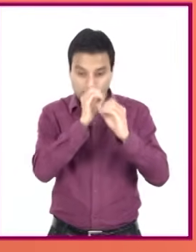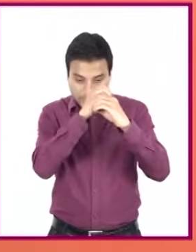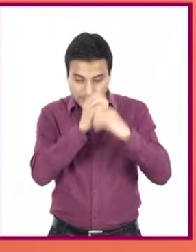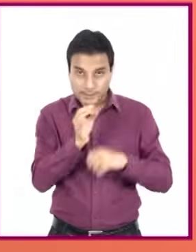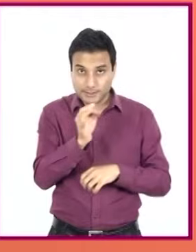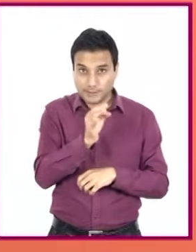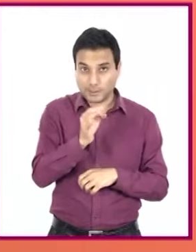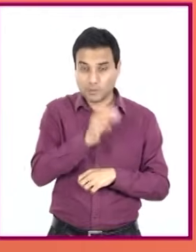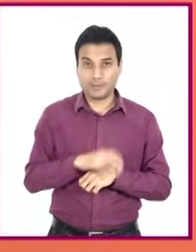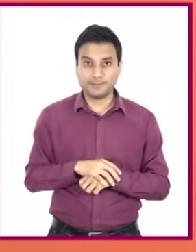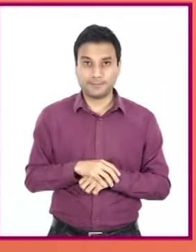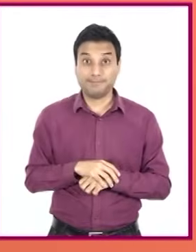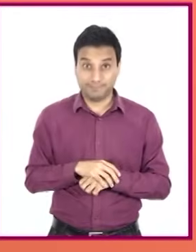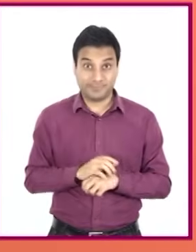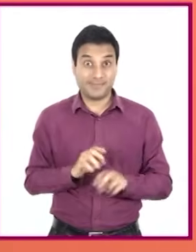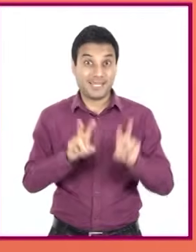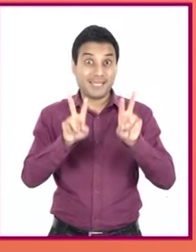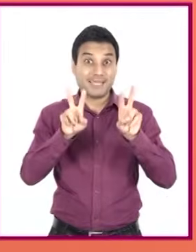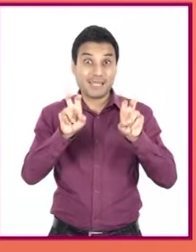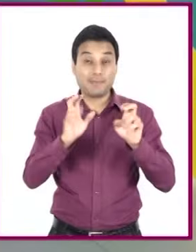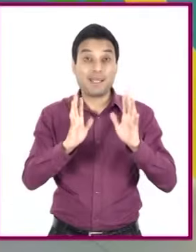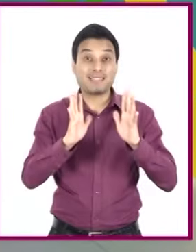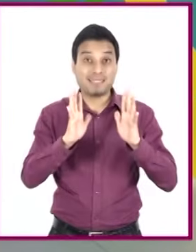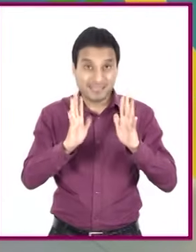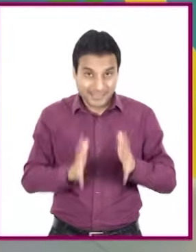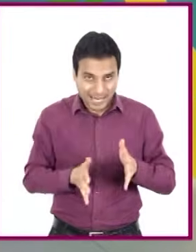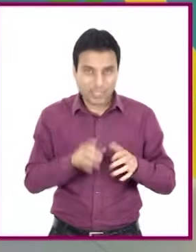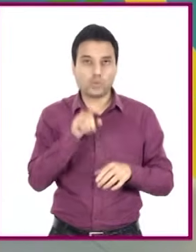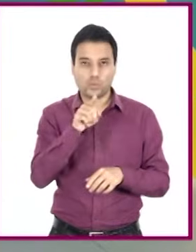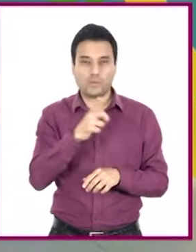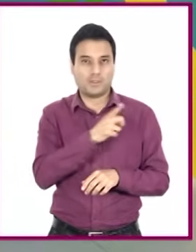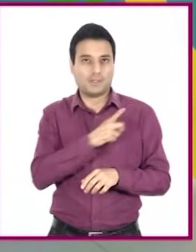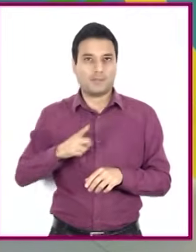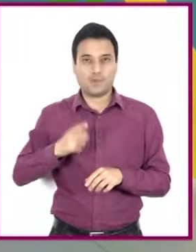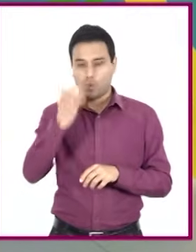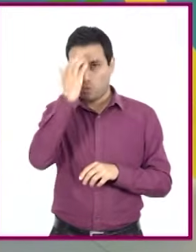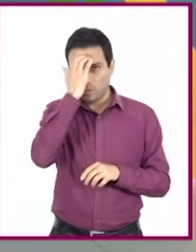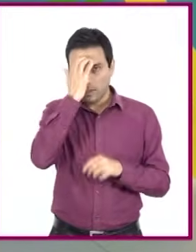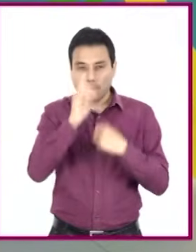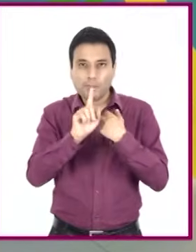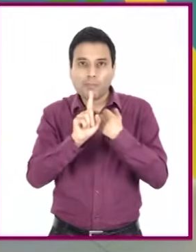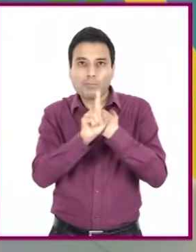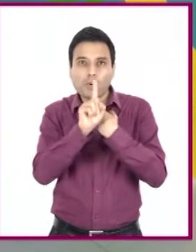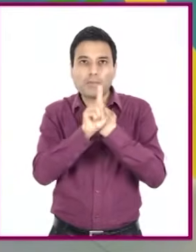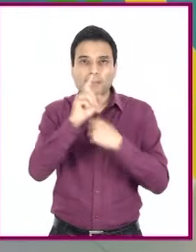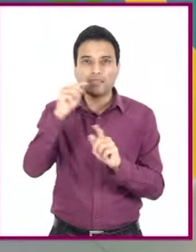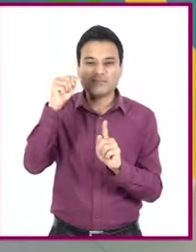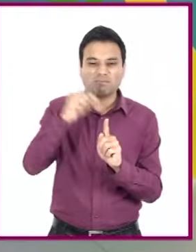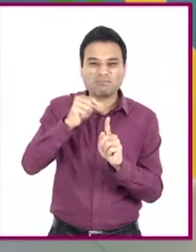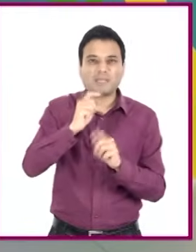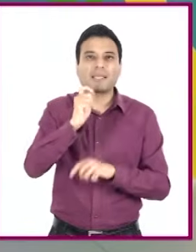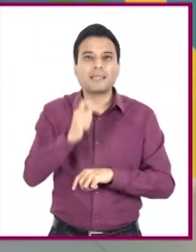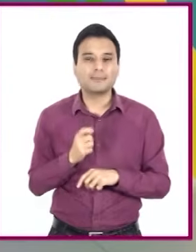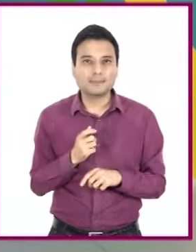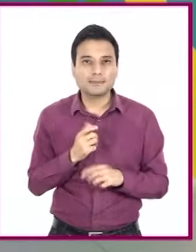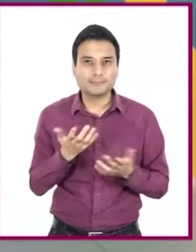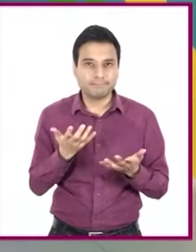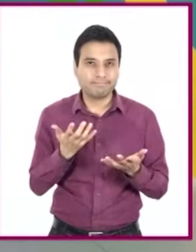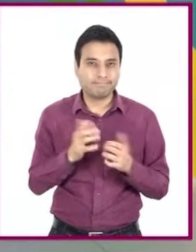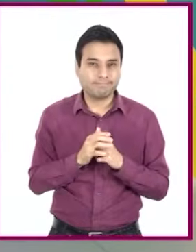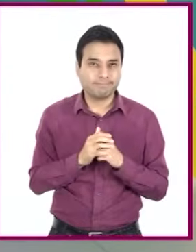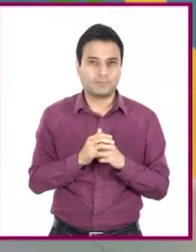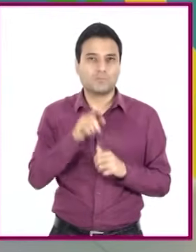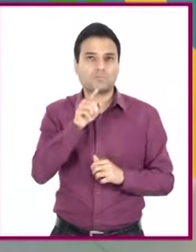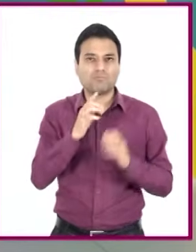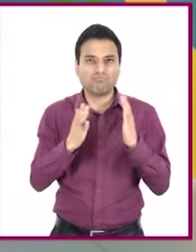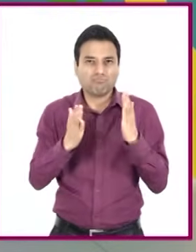hará un planteamiento del problema, ¿correcto? Muy bien. Así es. Y en esta primera parte vamos a determinar qué es lo que hay que